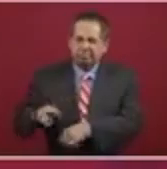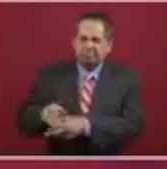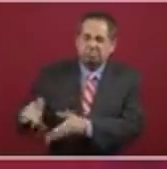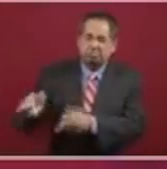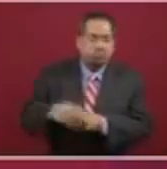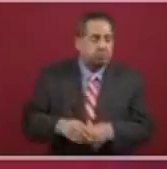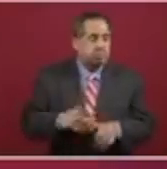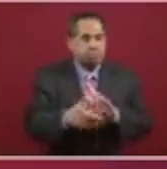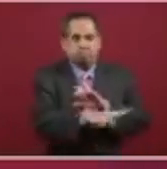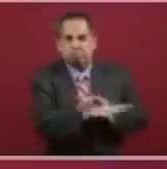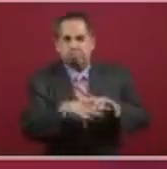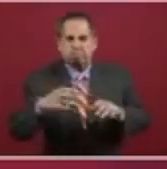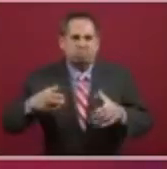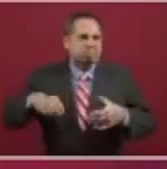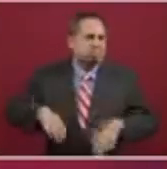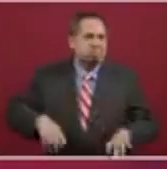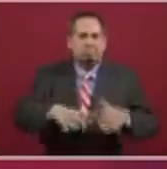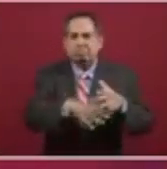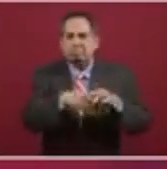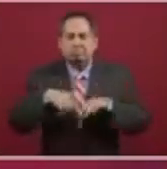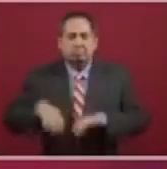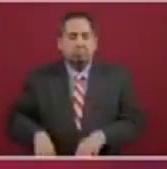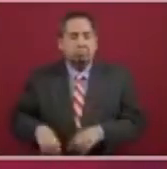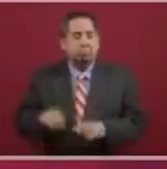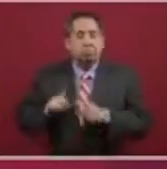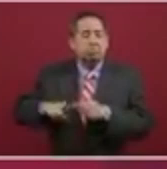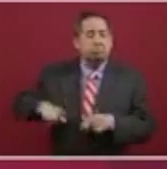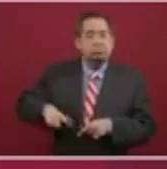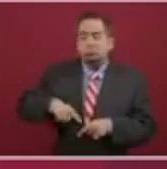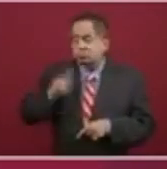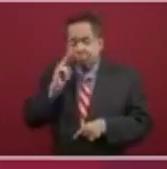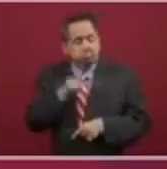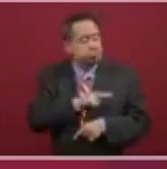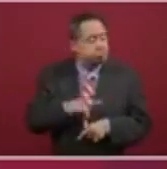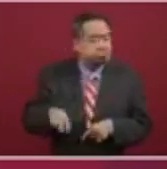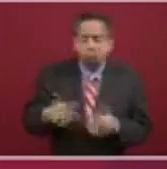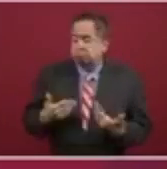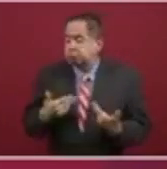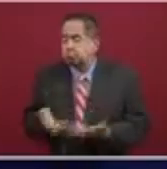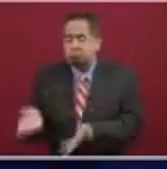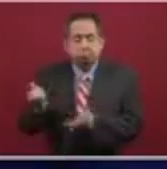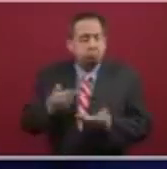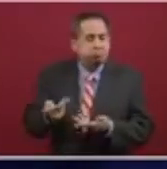un comité al servicio de una minoría rapaz.